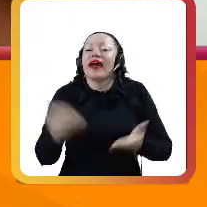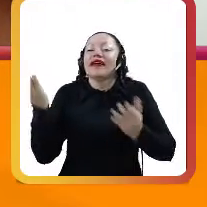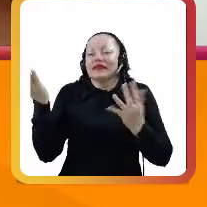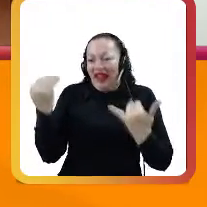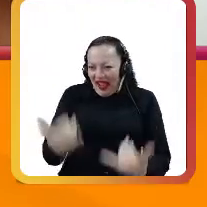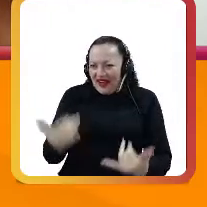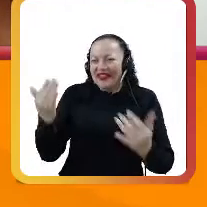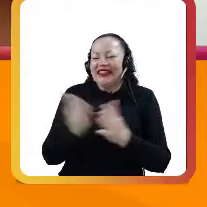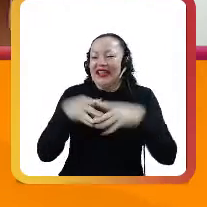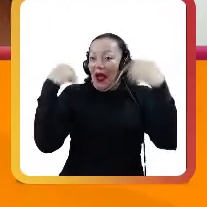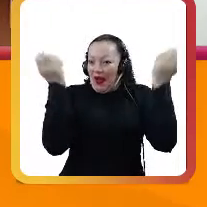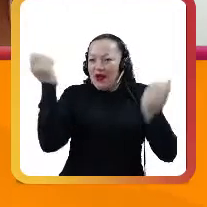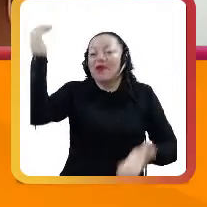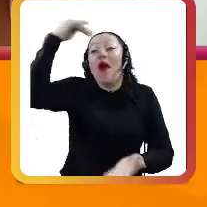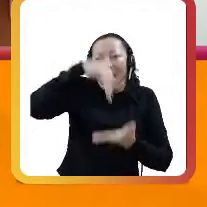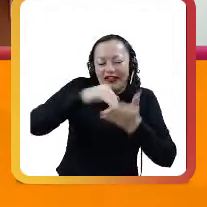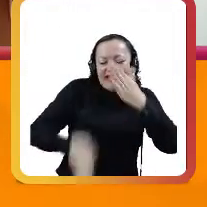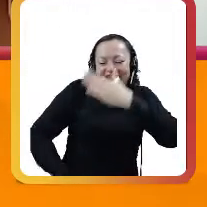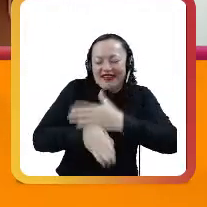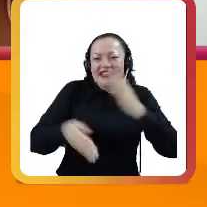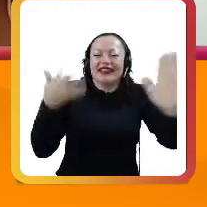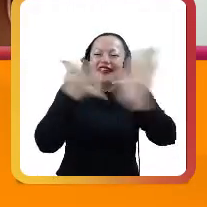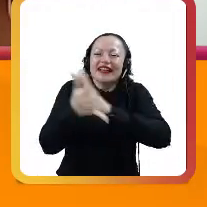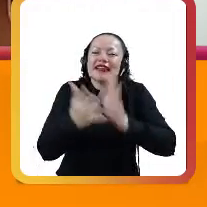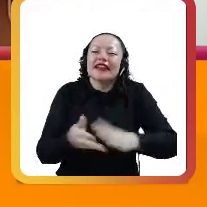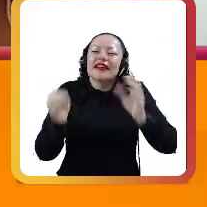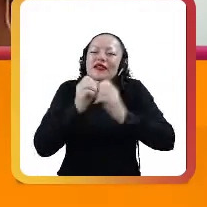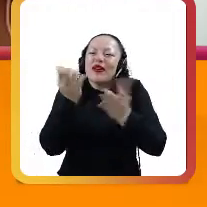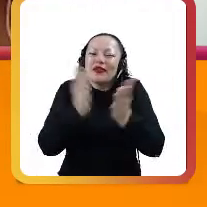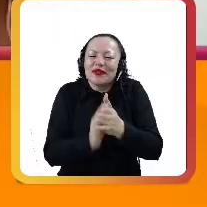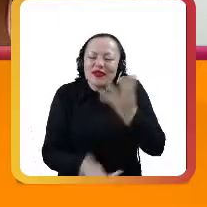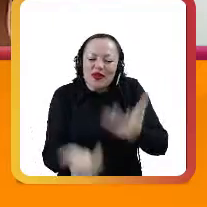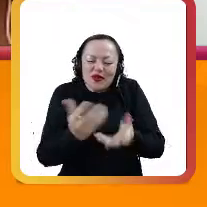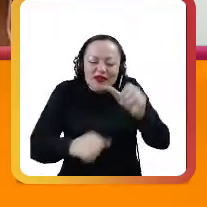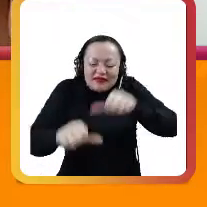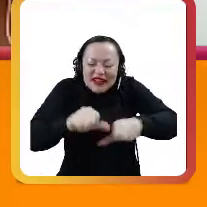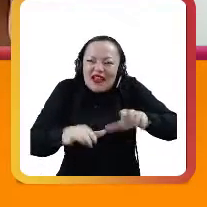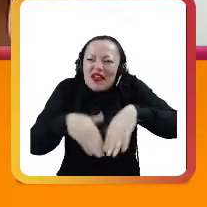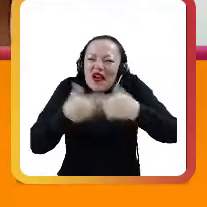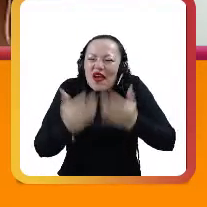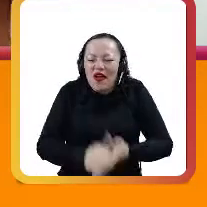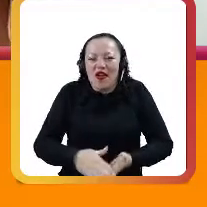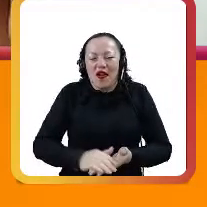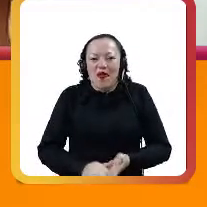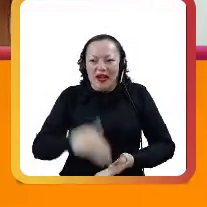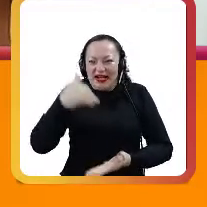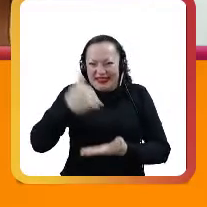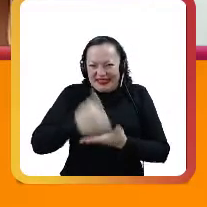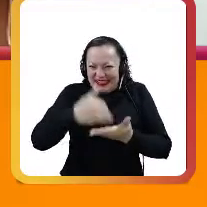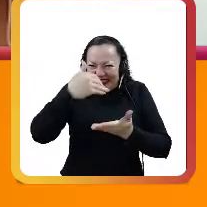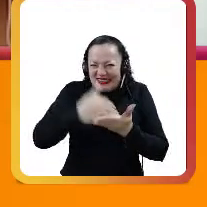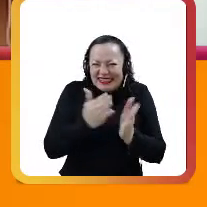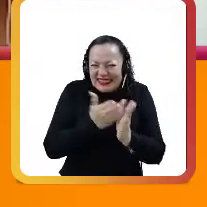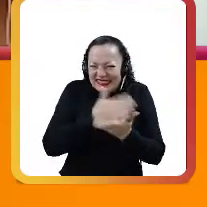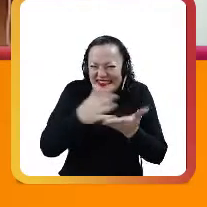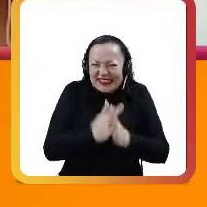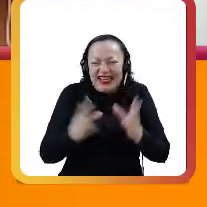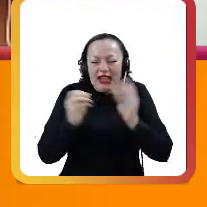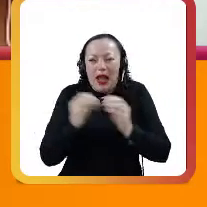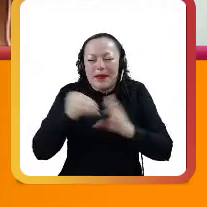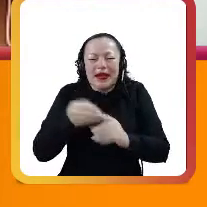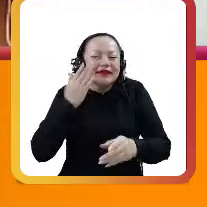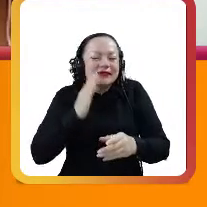a comerciales y cuando regresemos estaremos con la receta del pan de yucas. Estaremos también con esas mascarillas y un montón de